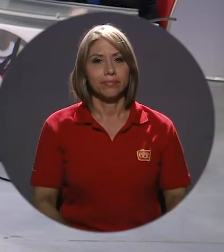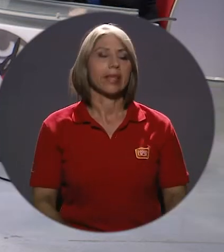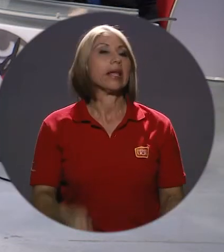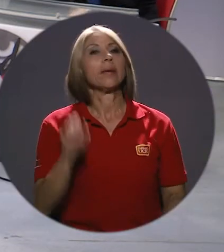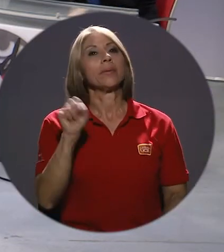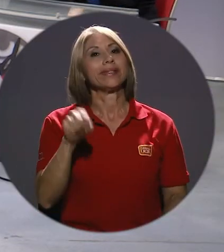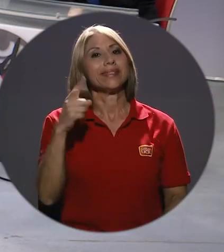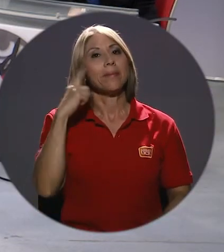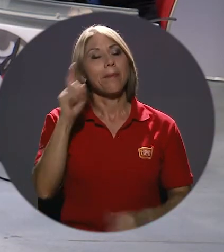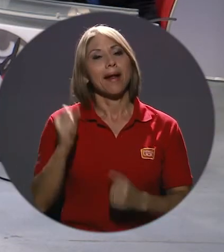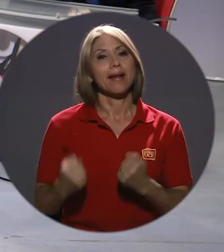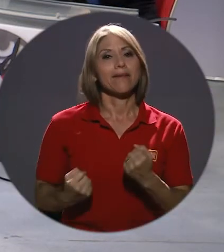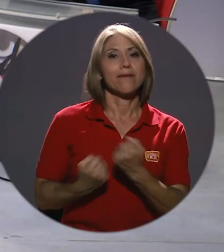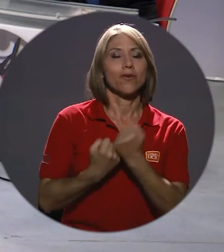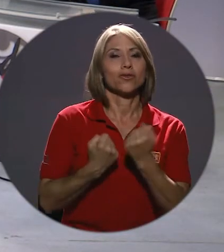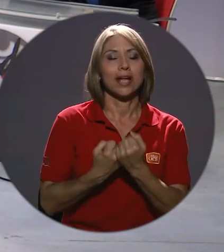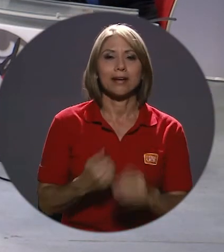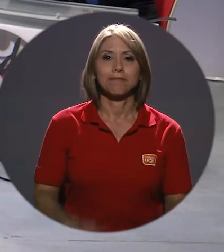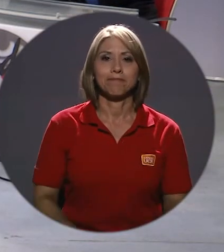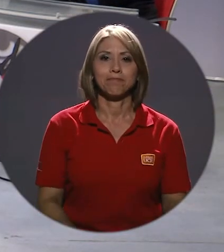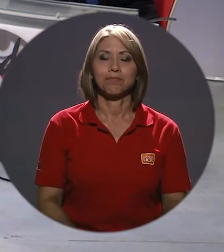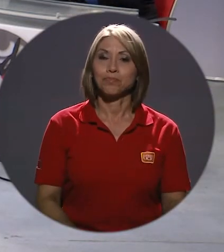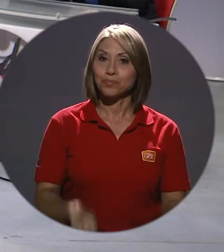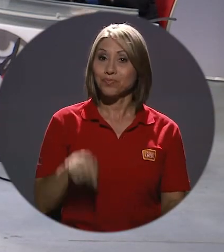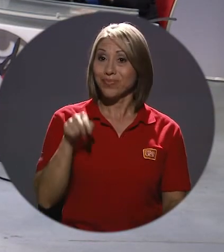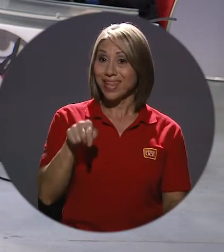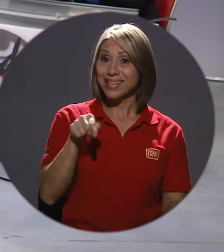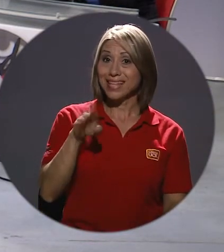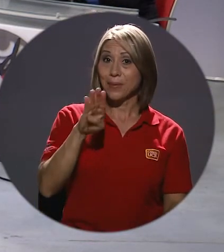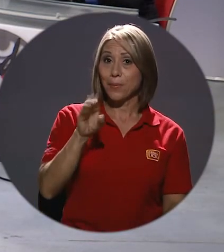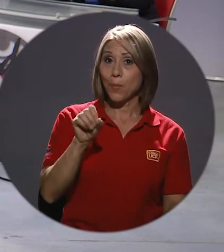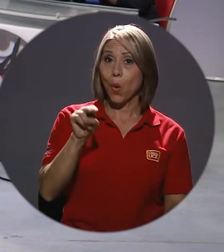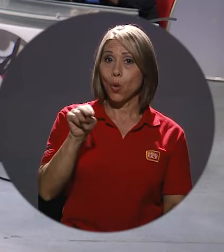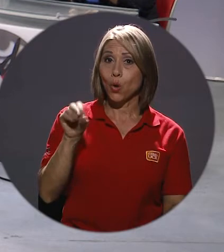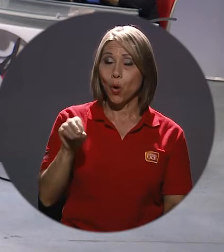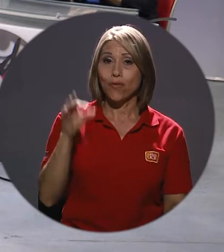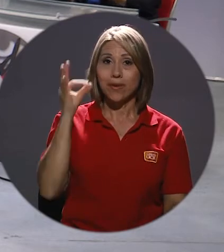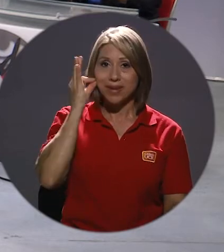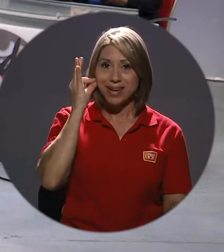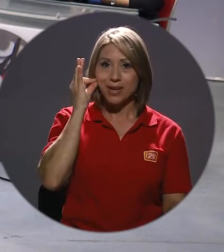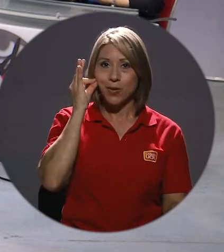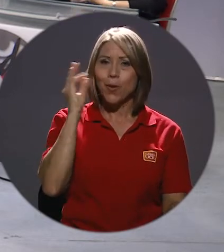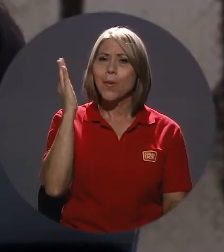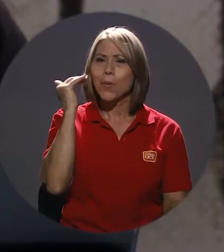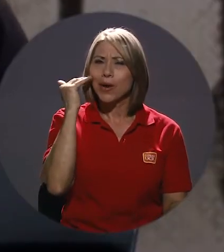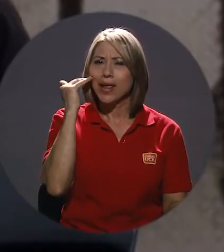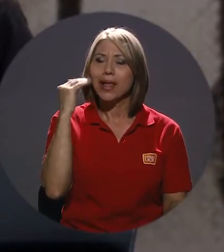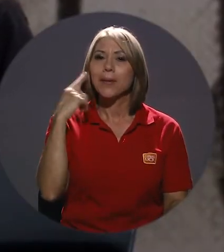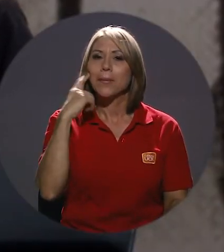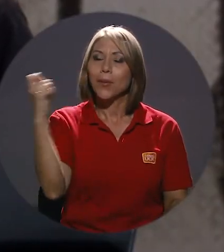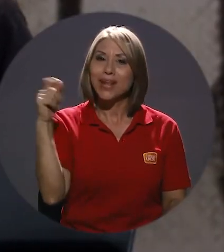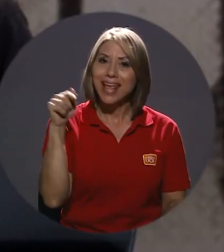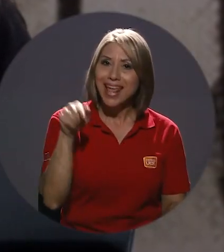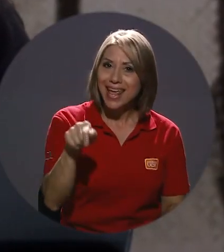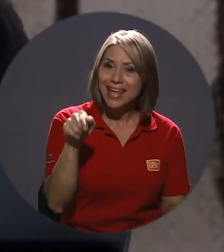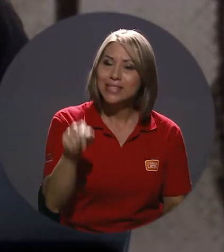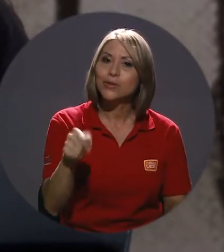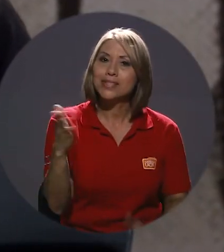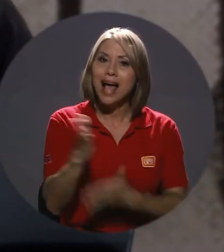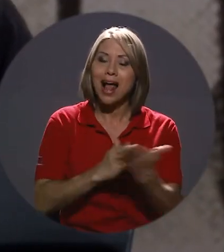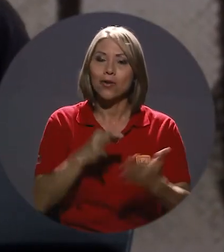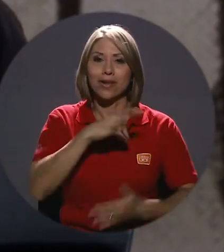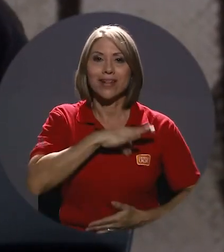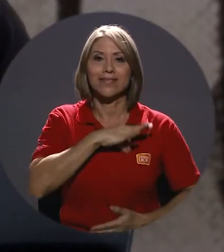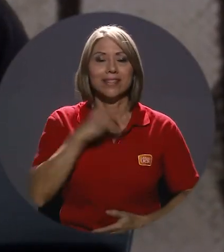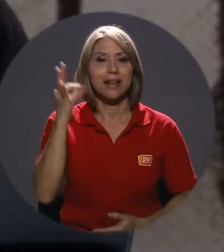Sí, en términos de reforzar, perdón, Ana, corto, este bono femenino es precisamente porque es un aspecto